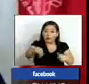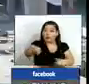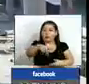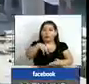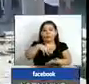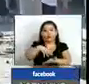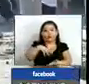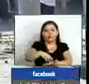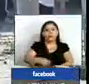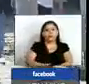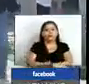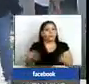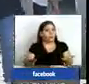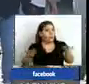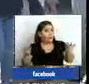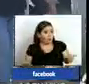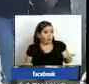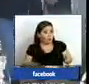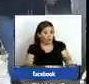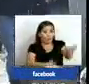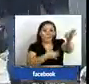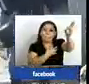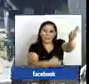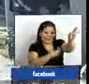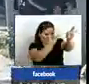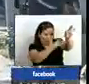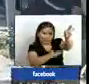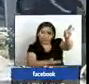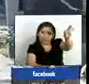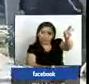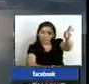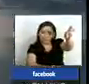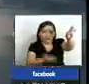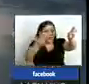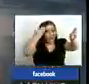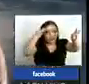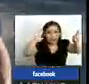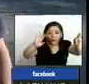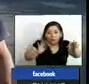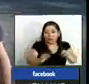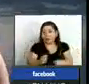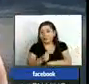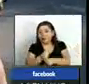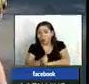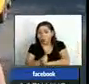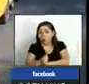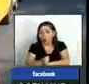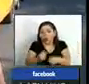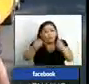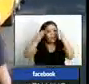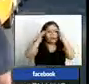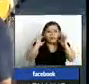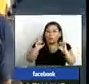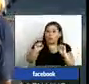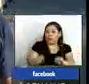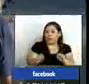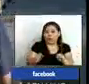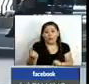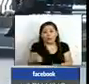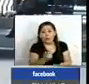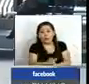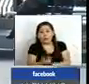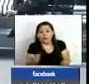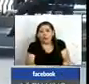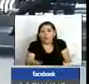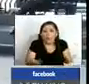país. Entonces, los subregistros nadie los sabe, ni nadie puede saberlo, porque es lo